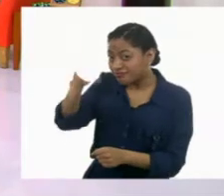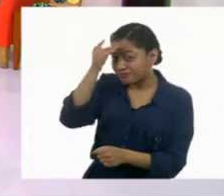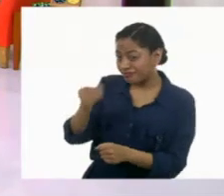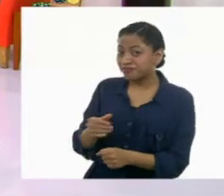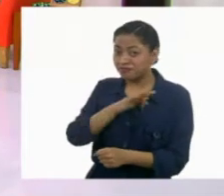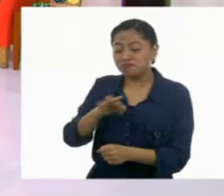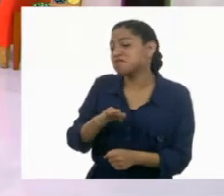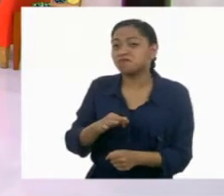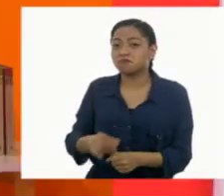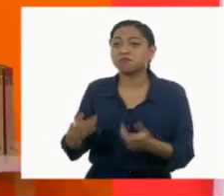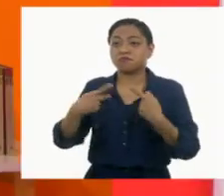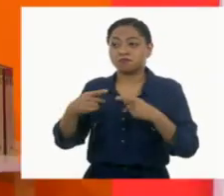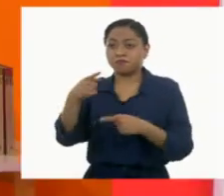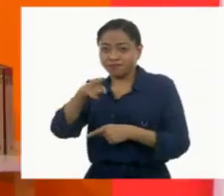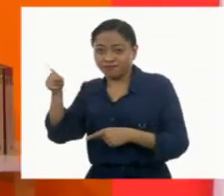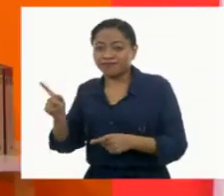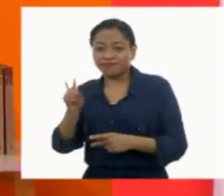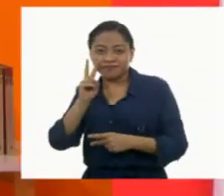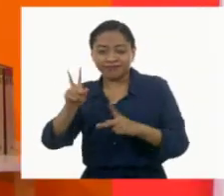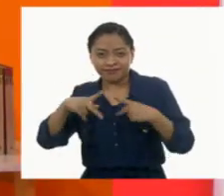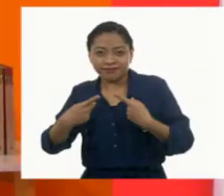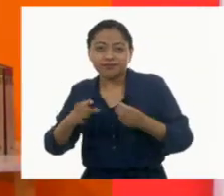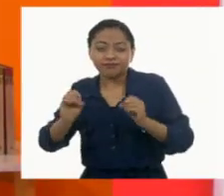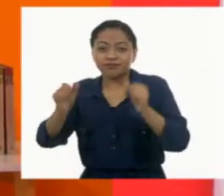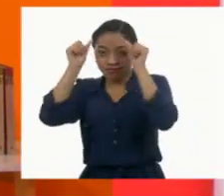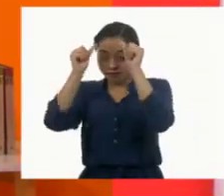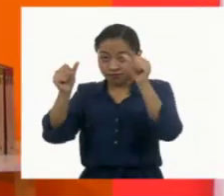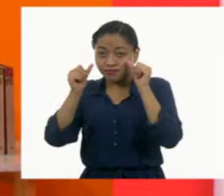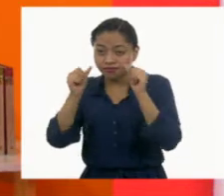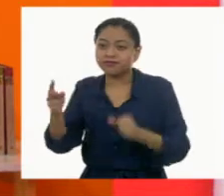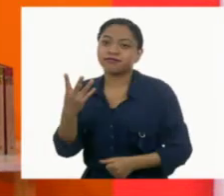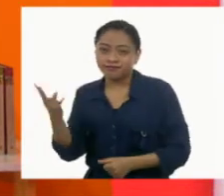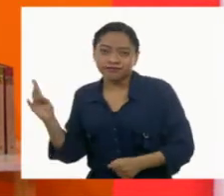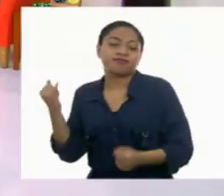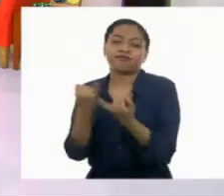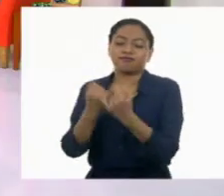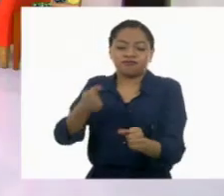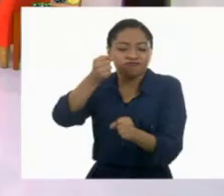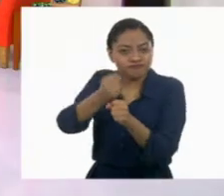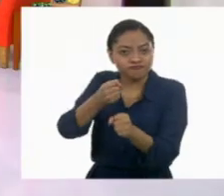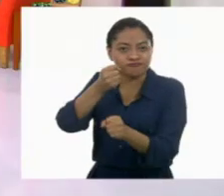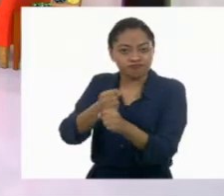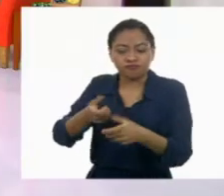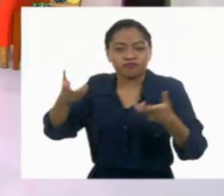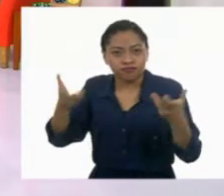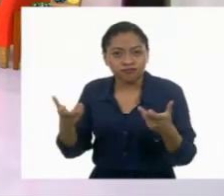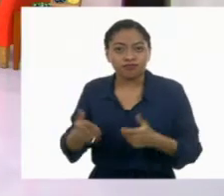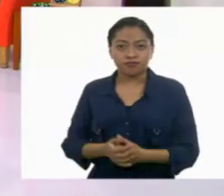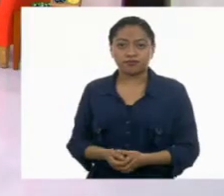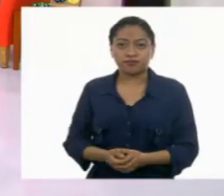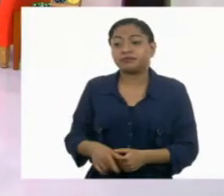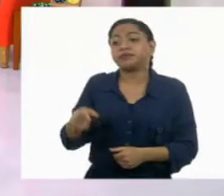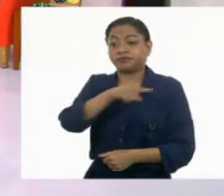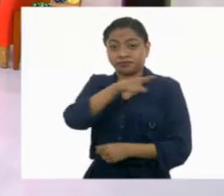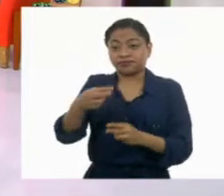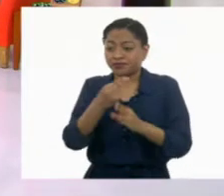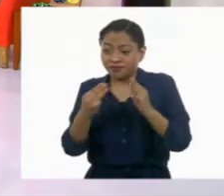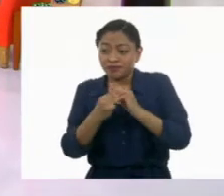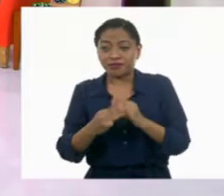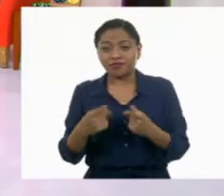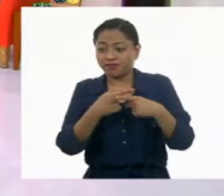visual, particularmente los que son usuarios del sistema Braille, también deben de practicar. Y debe de haber suficientes